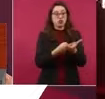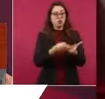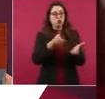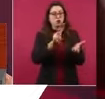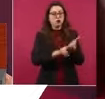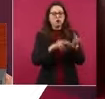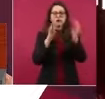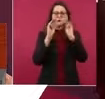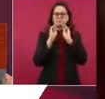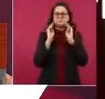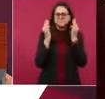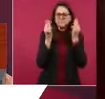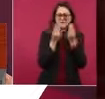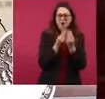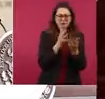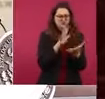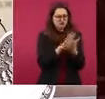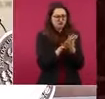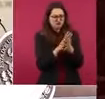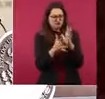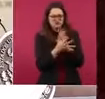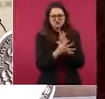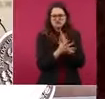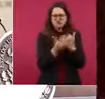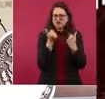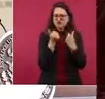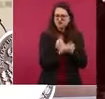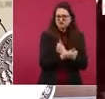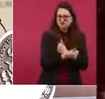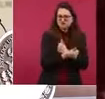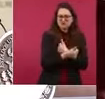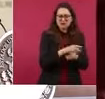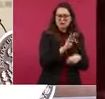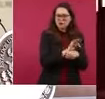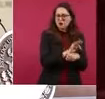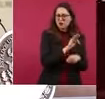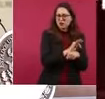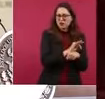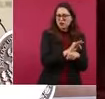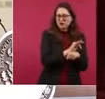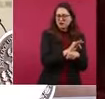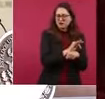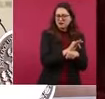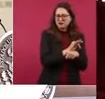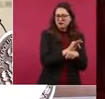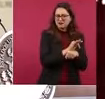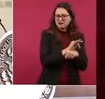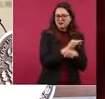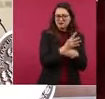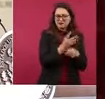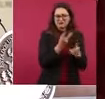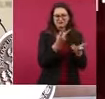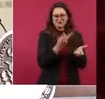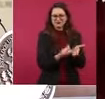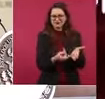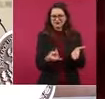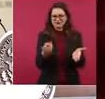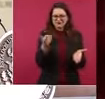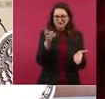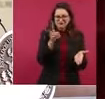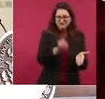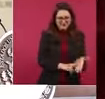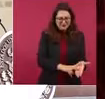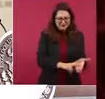Nicaragua, de donde pues han emigrado y han sido recibidos algunas